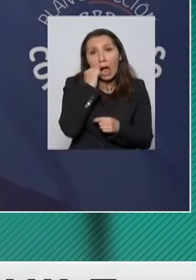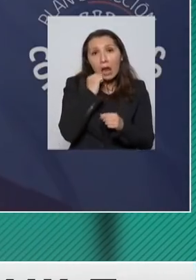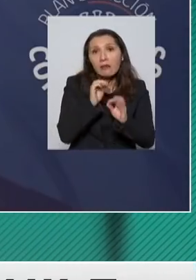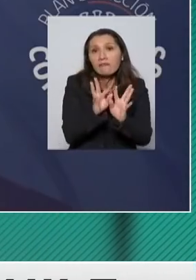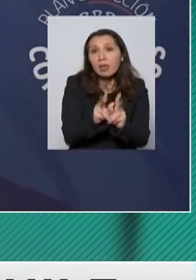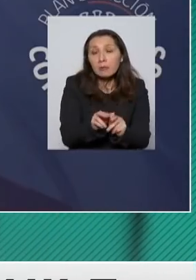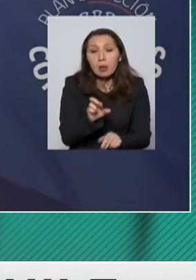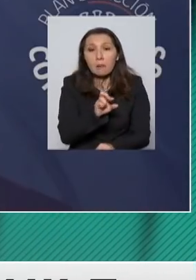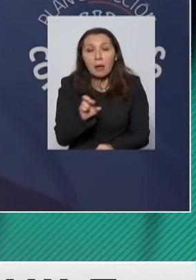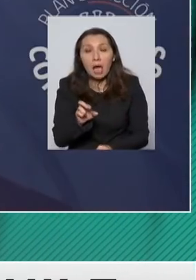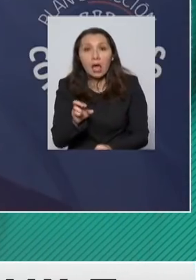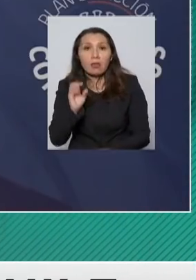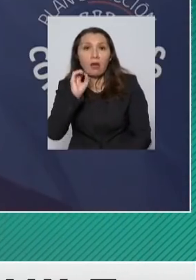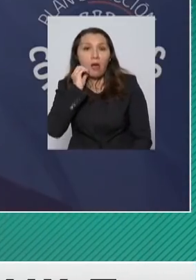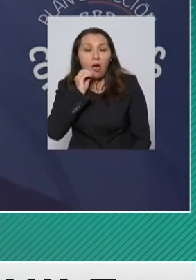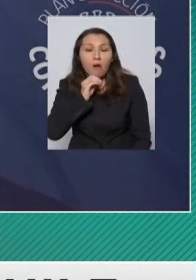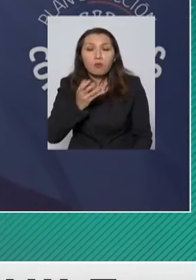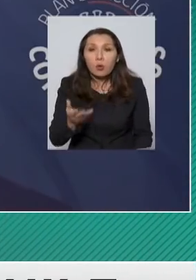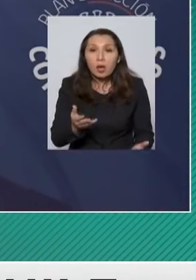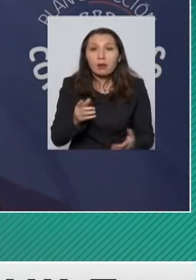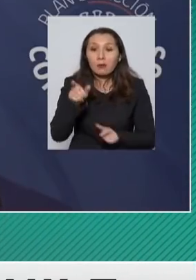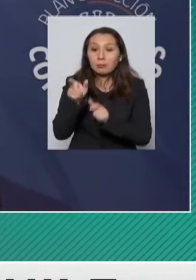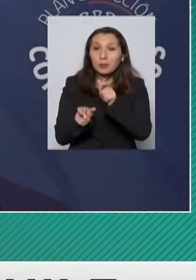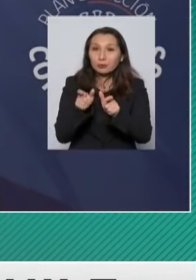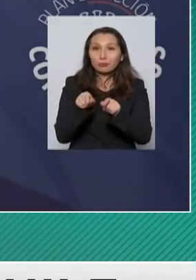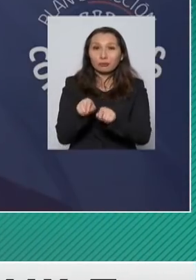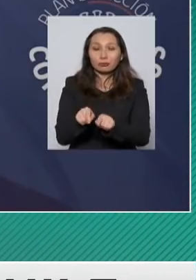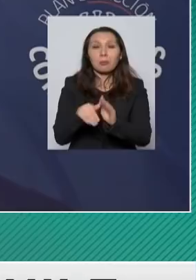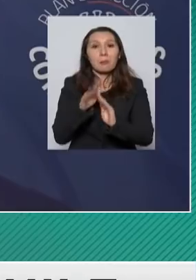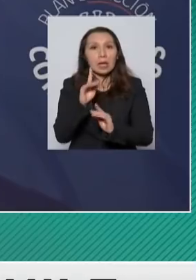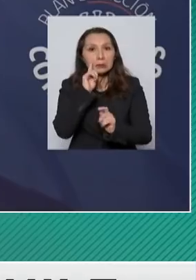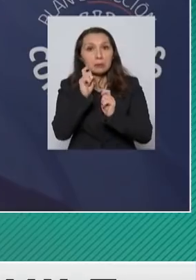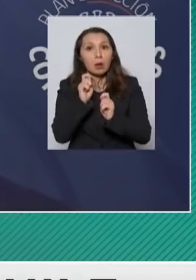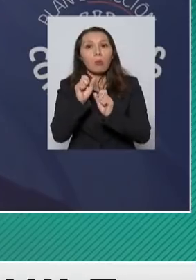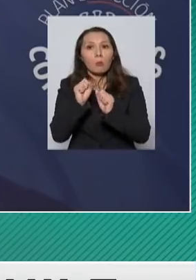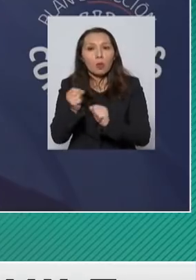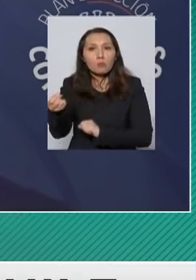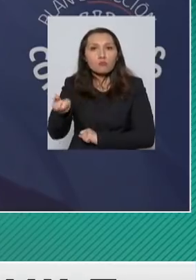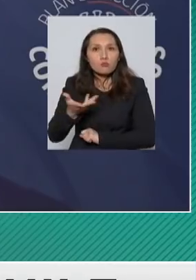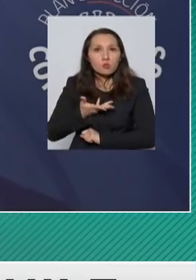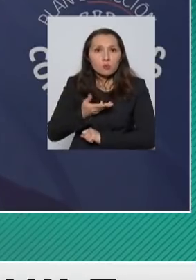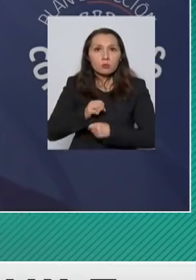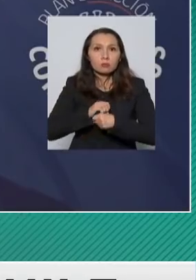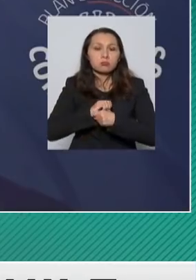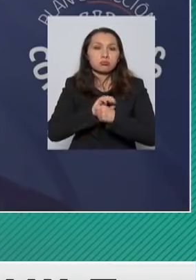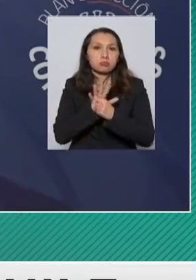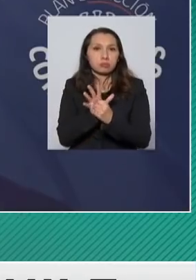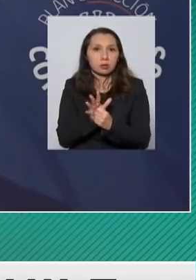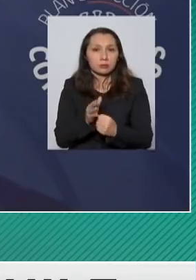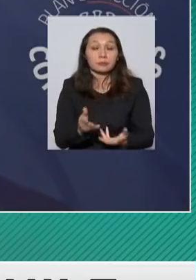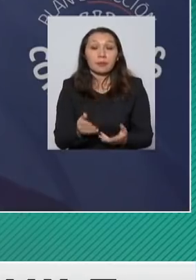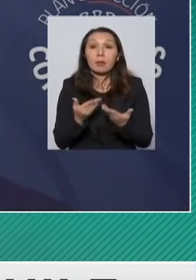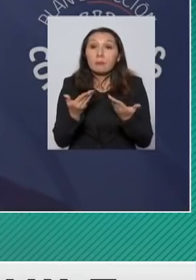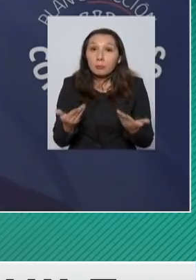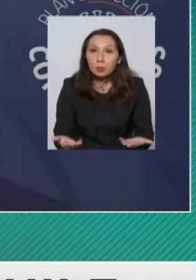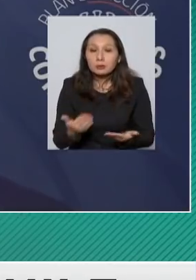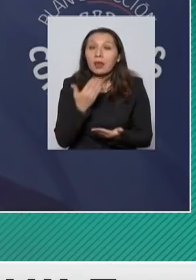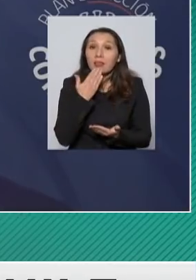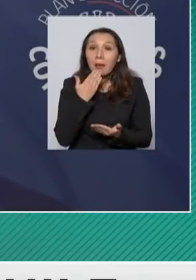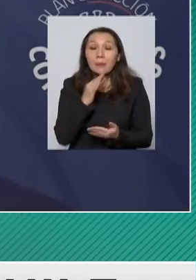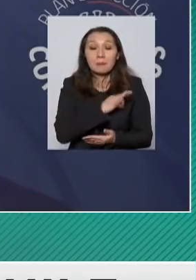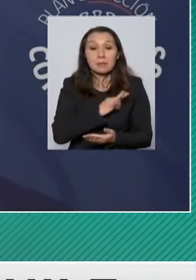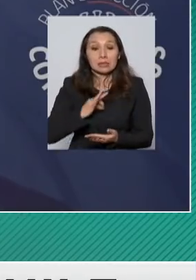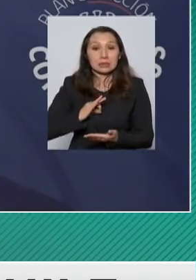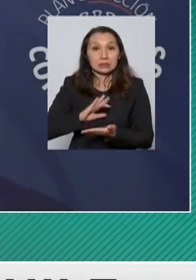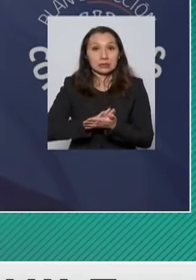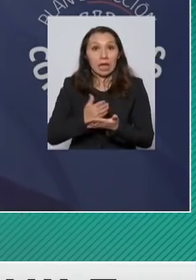sus padres, a sus abuelos, que son las personas que más riesgo corren una vez que se contagia. Y es por eso que también desde el